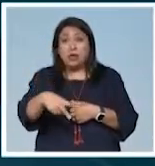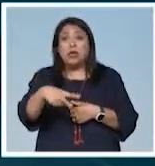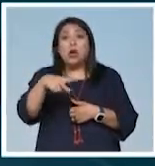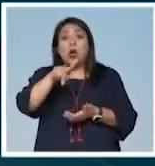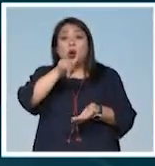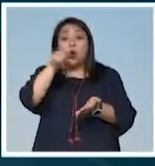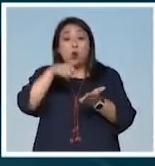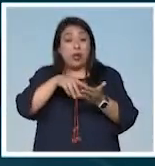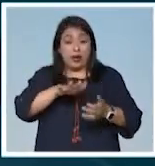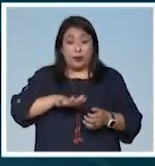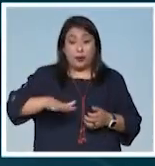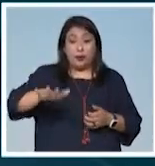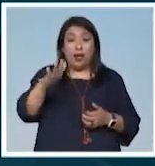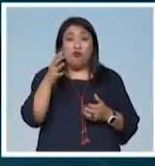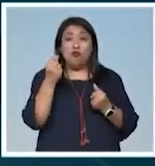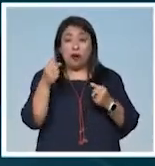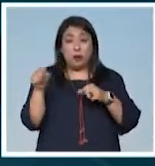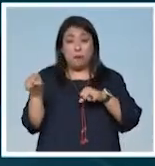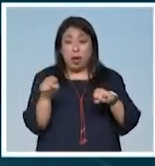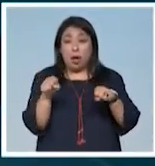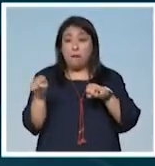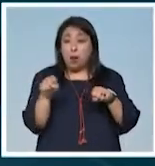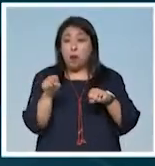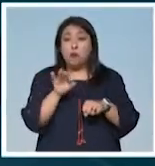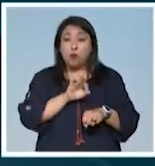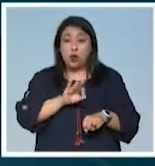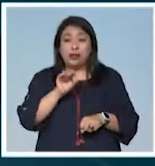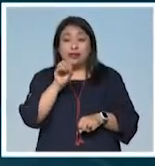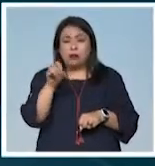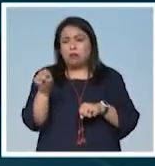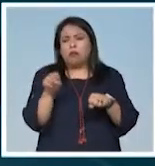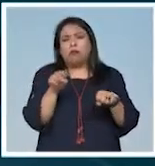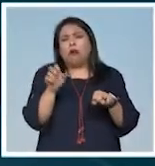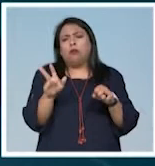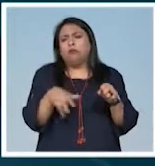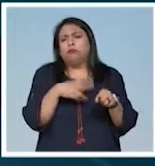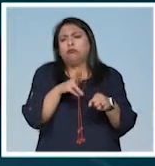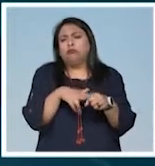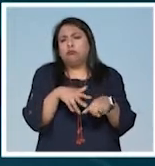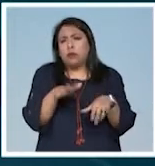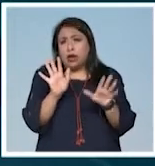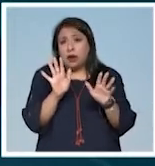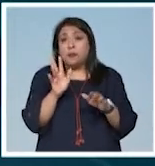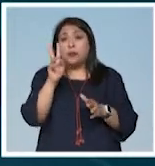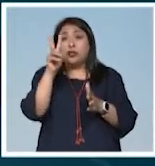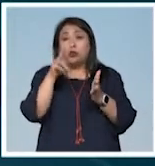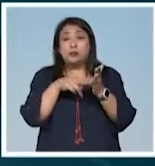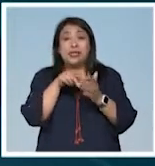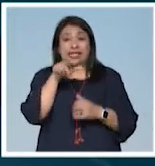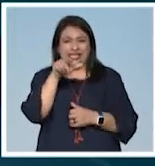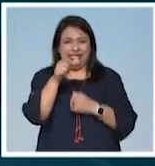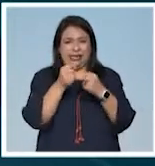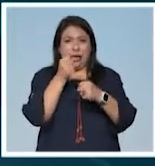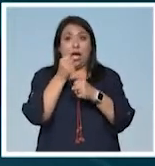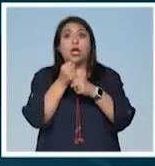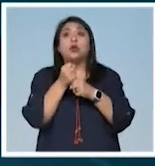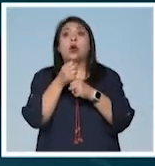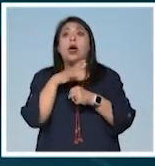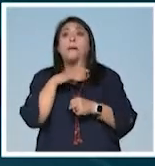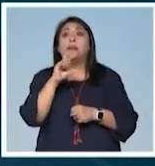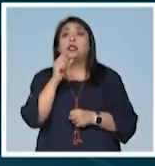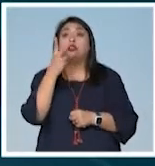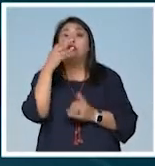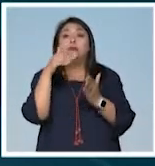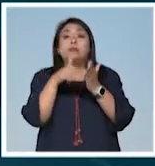en una zona de alta sismicidad, por lo que los terremotos son un fenómeno común. El del 2017 provocó que